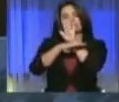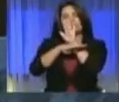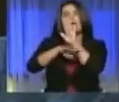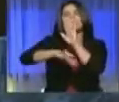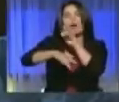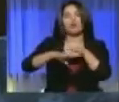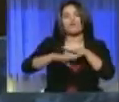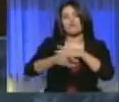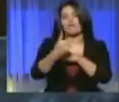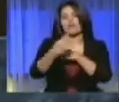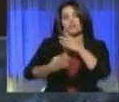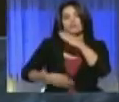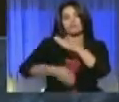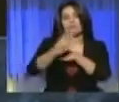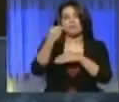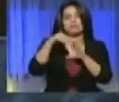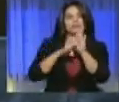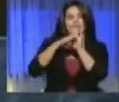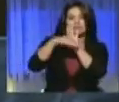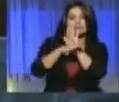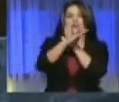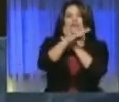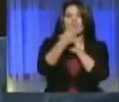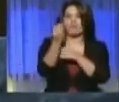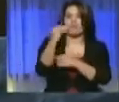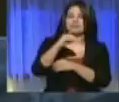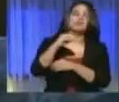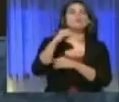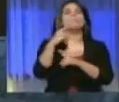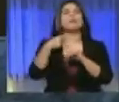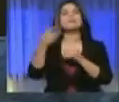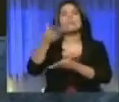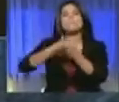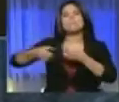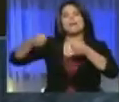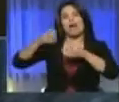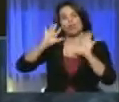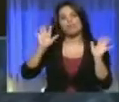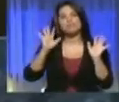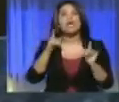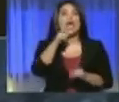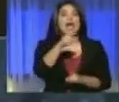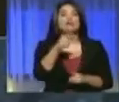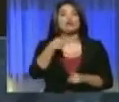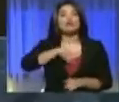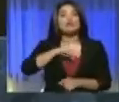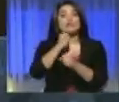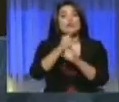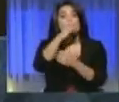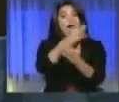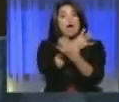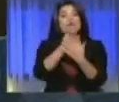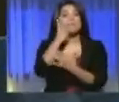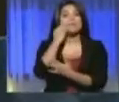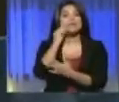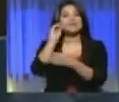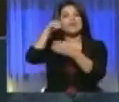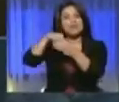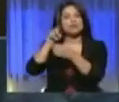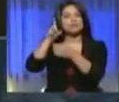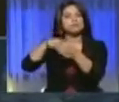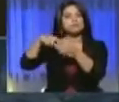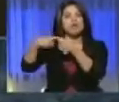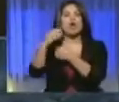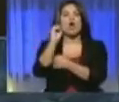del funcionamiento del mercado. La experiencia que tenemos en la OPEP es muy importante. Una experiencia ya de